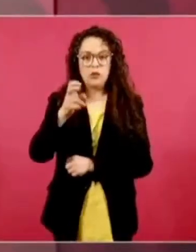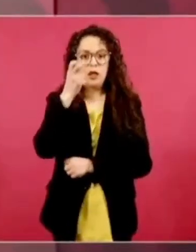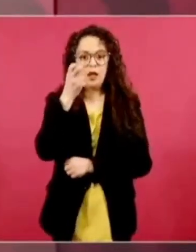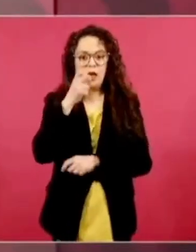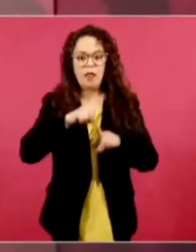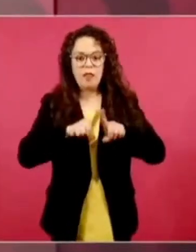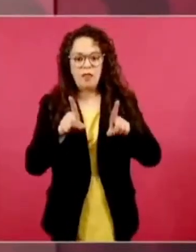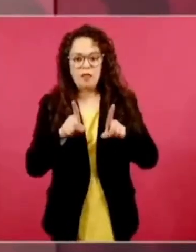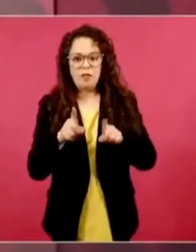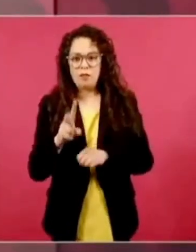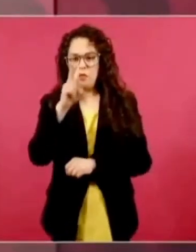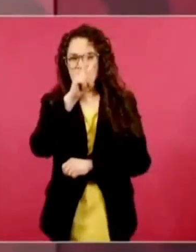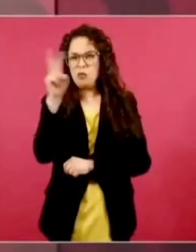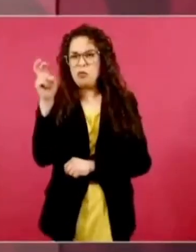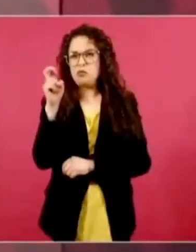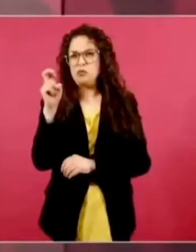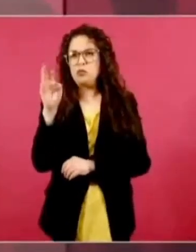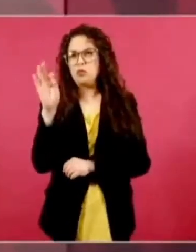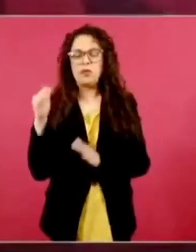240,000 votos.